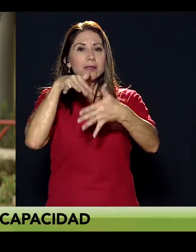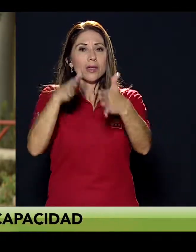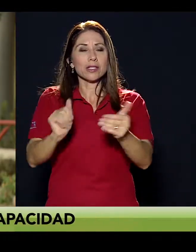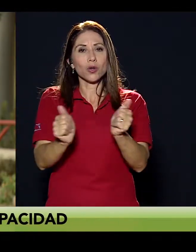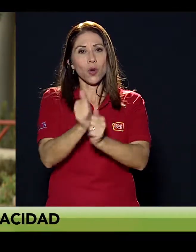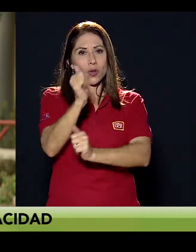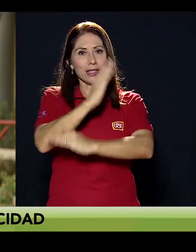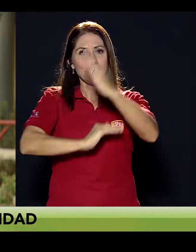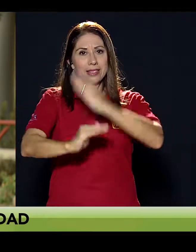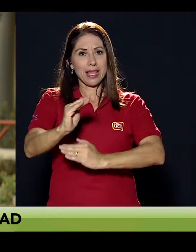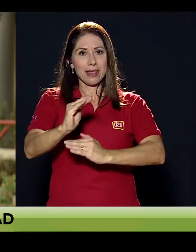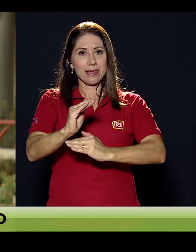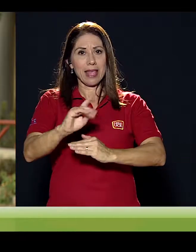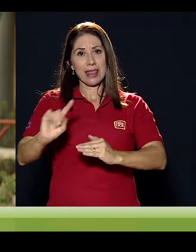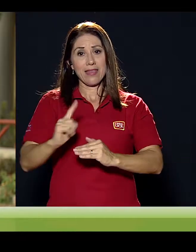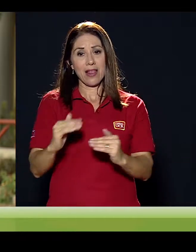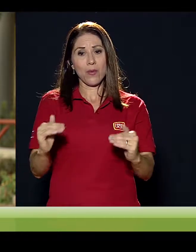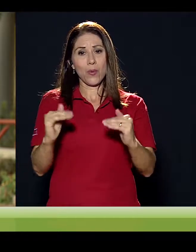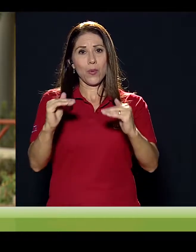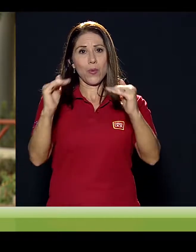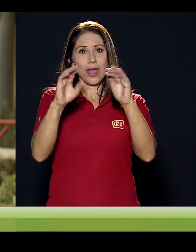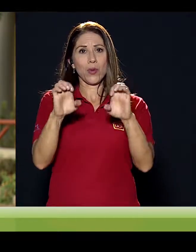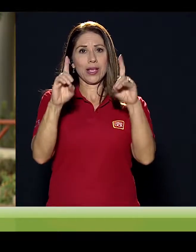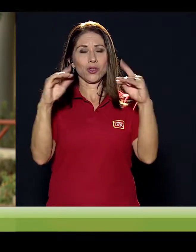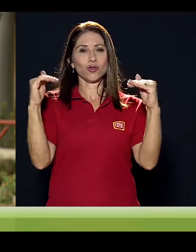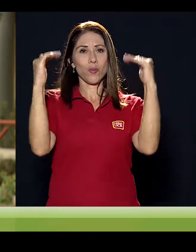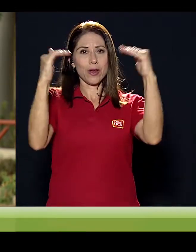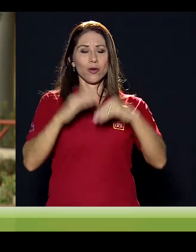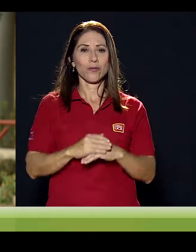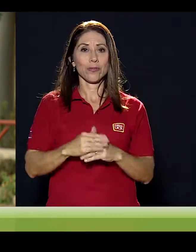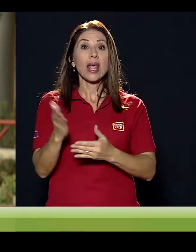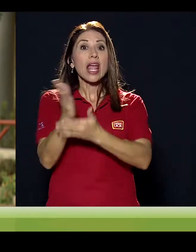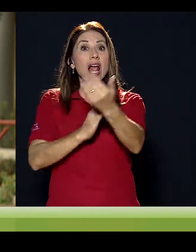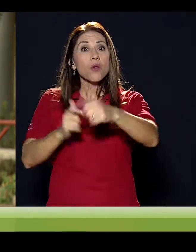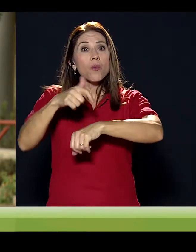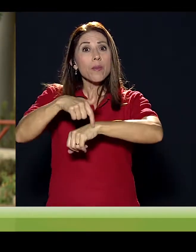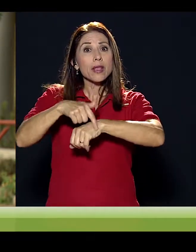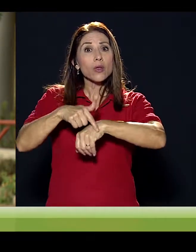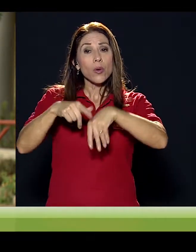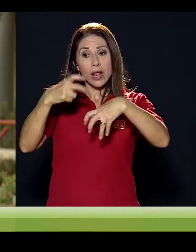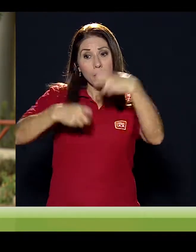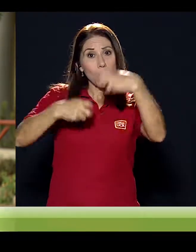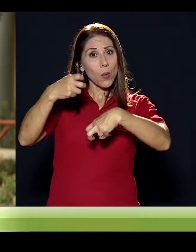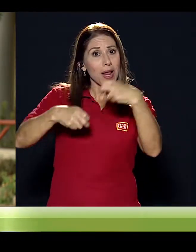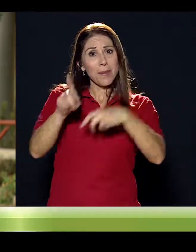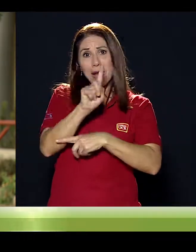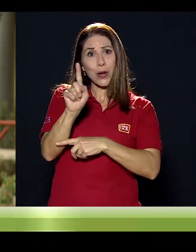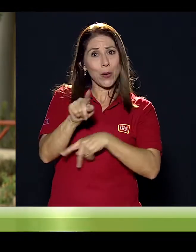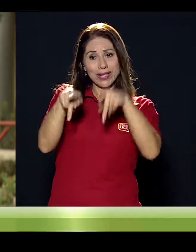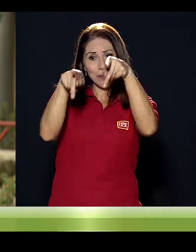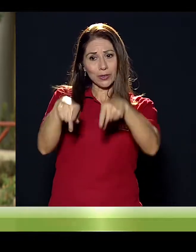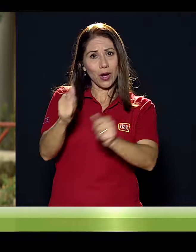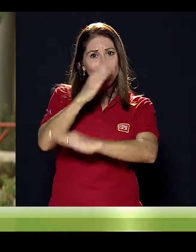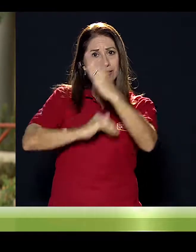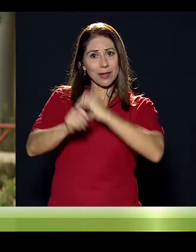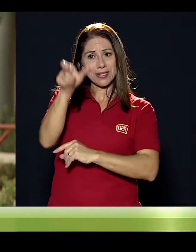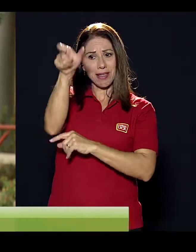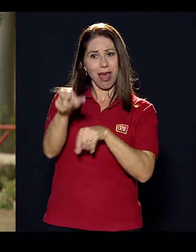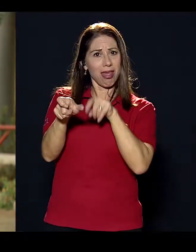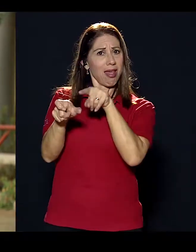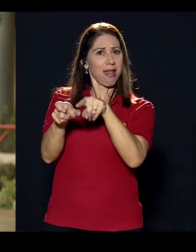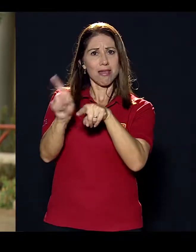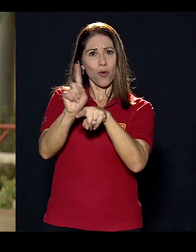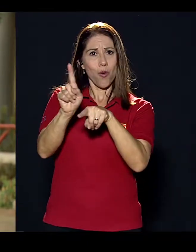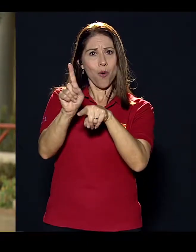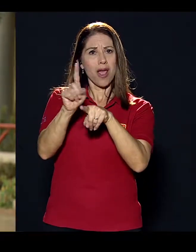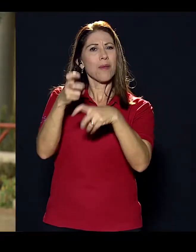el problema no está en la persona con discapacidad, el problema está en el entorno, está en la población en general que no